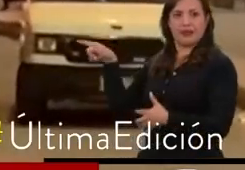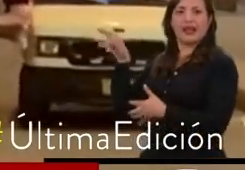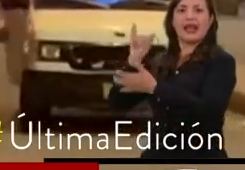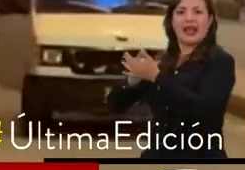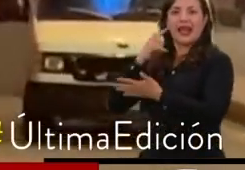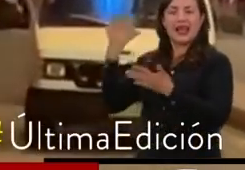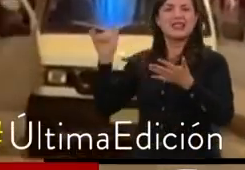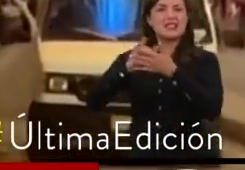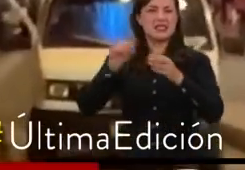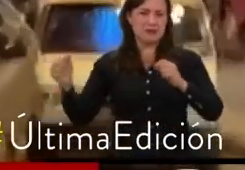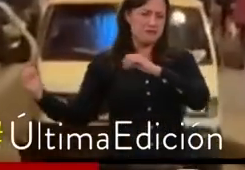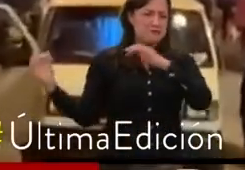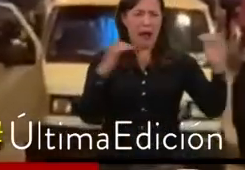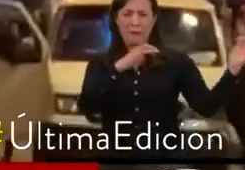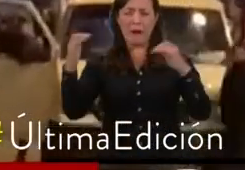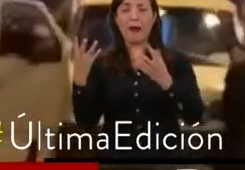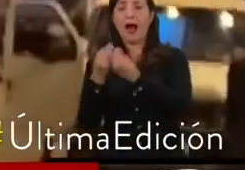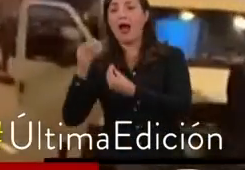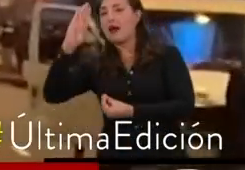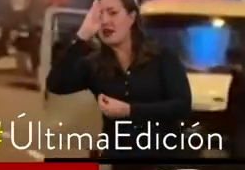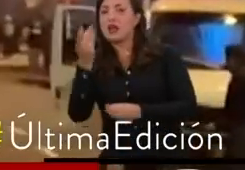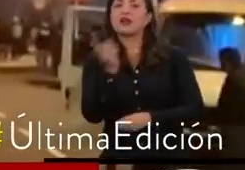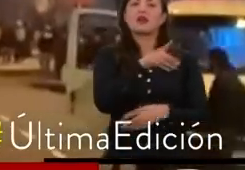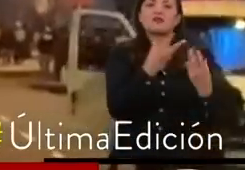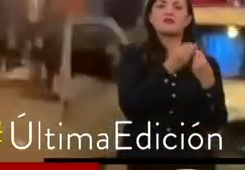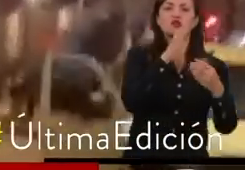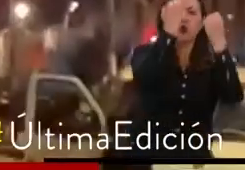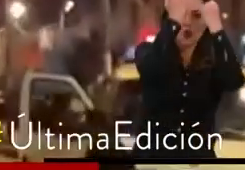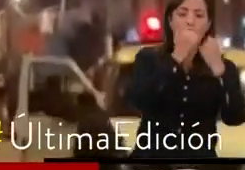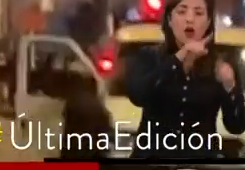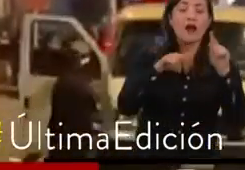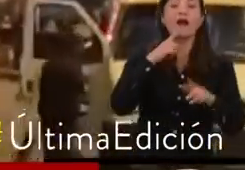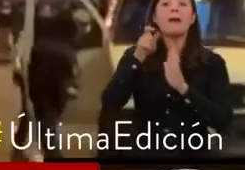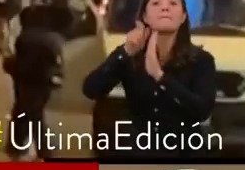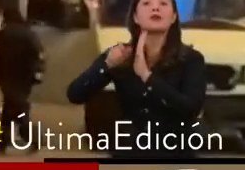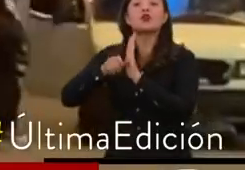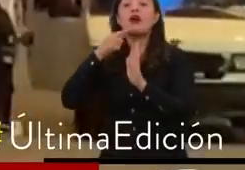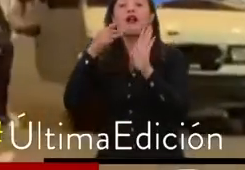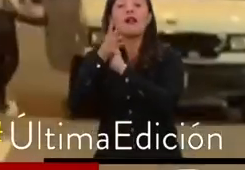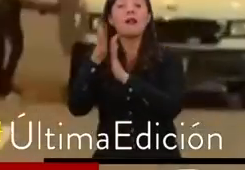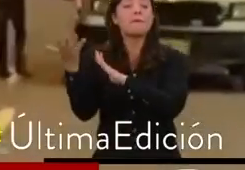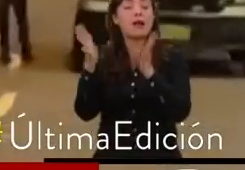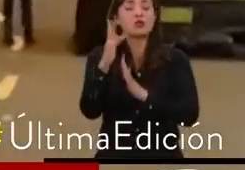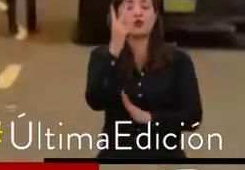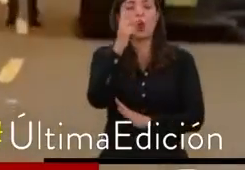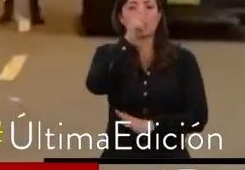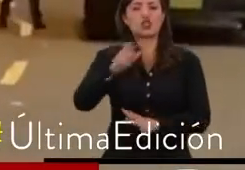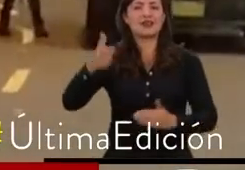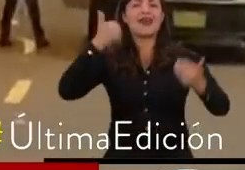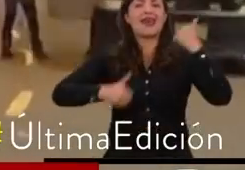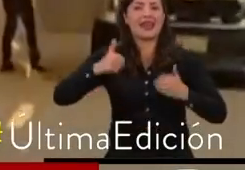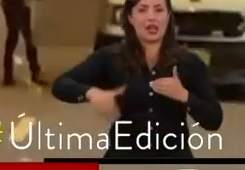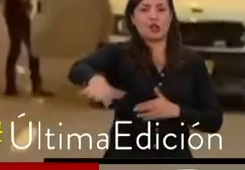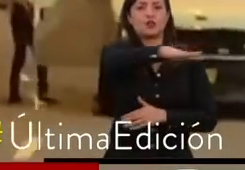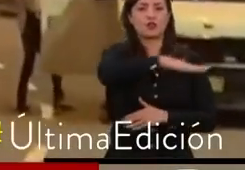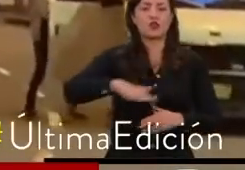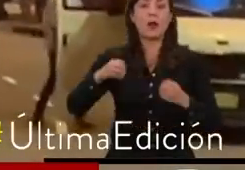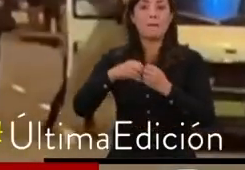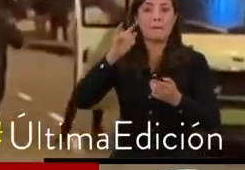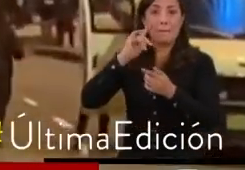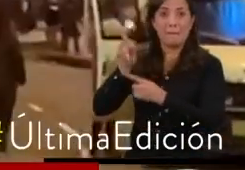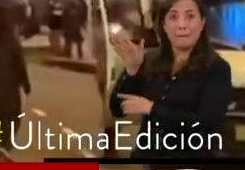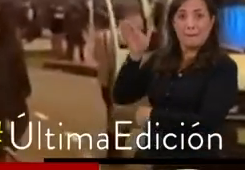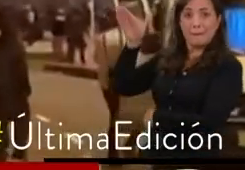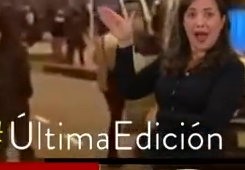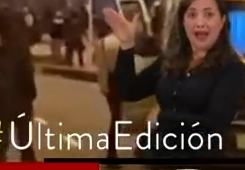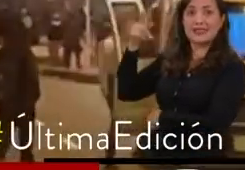habido entre la fuerza pública y algunos encapuchados. La personería ha dicho que por lo menos 2 heridos en este lugar. Allá al fondo